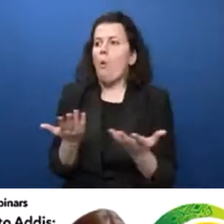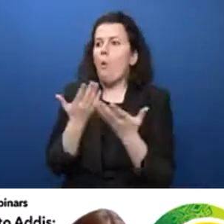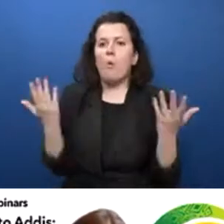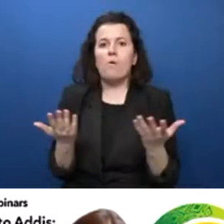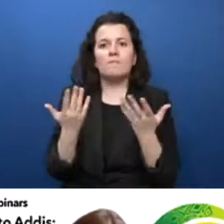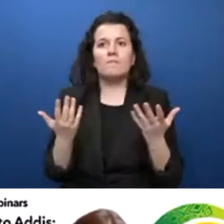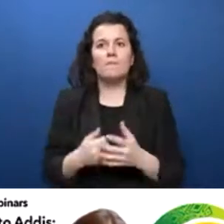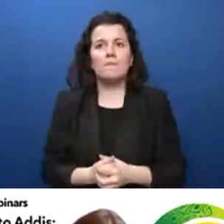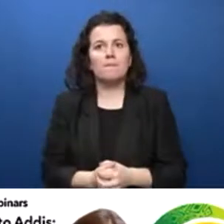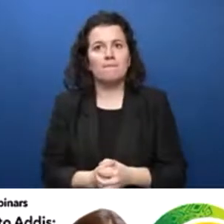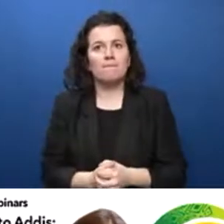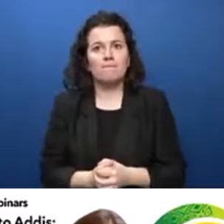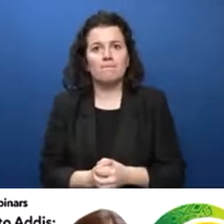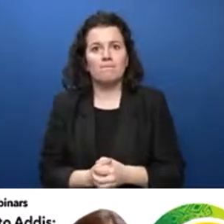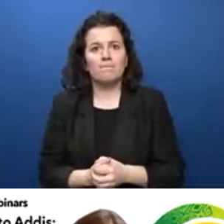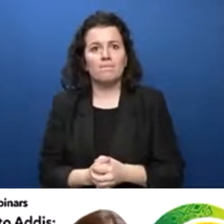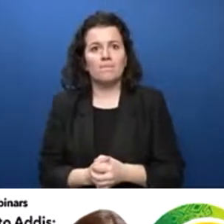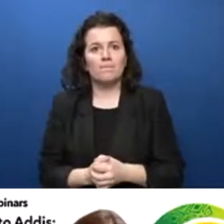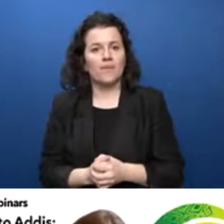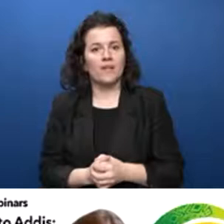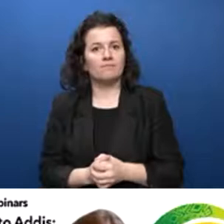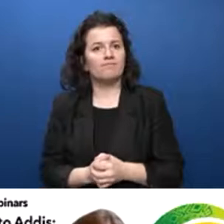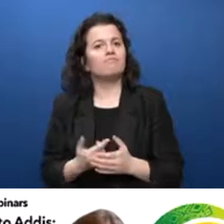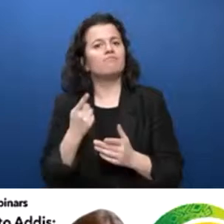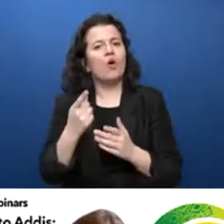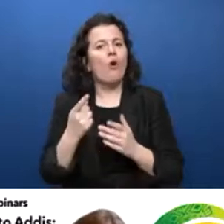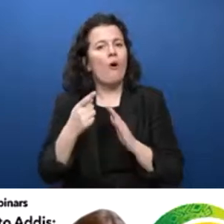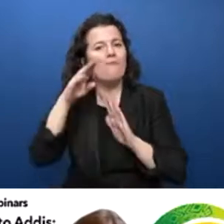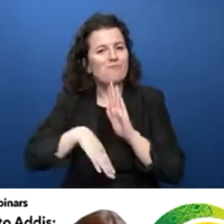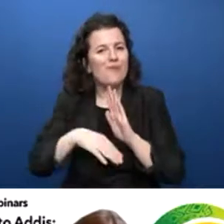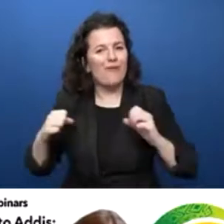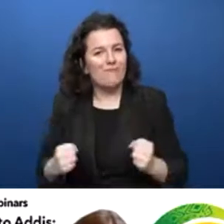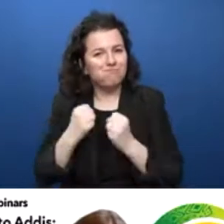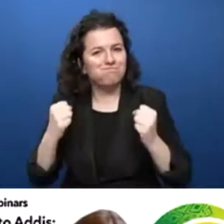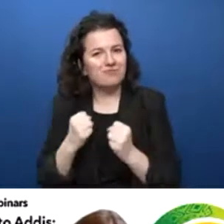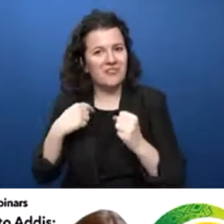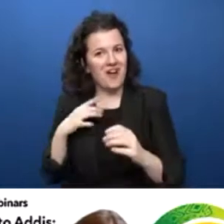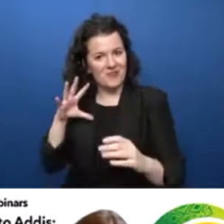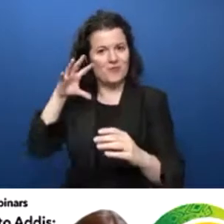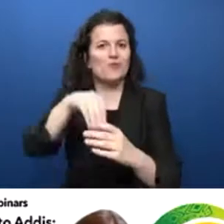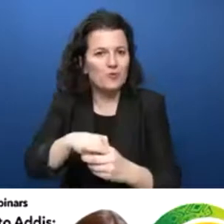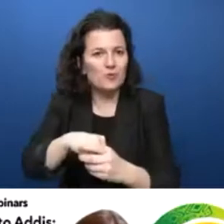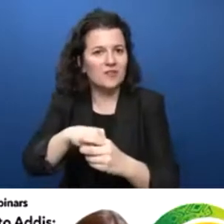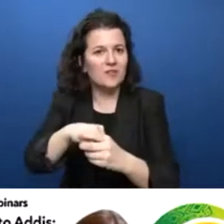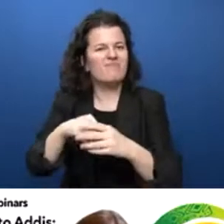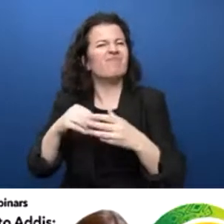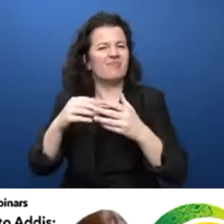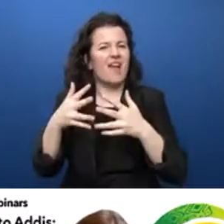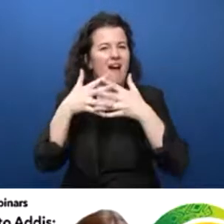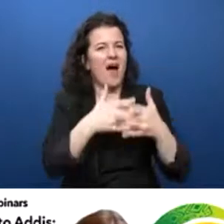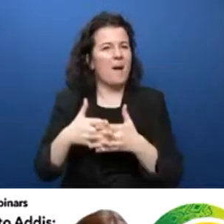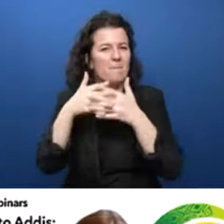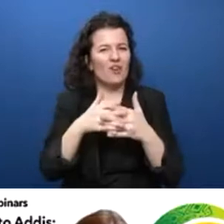programar una app para el sistema operativo Android, lo cual resultó ser una experiencia extraordinaria y